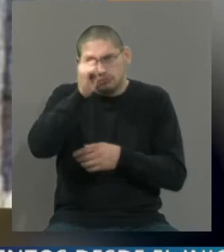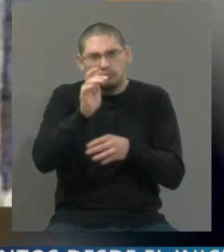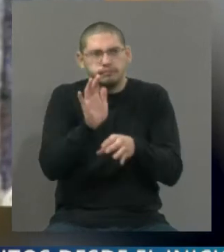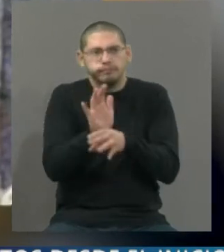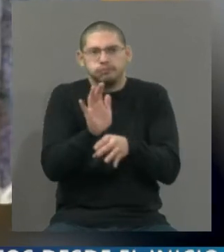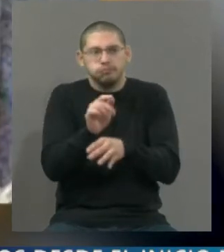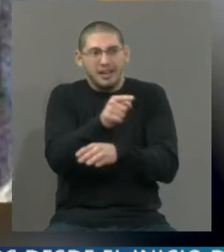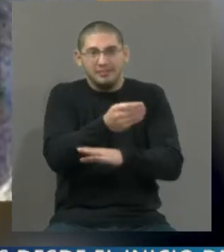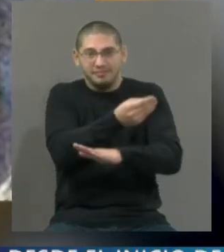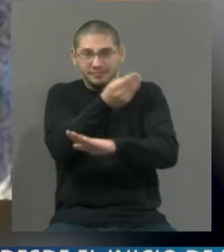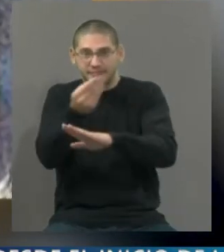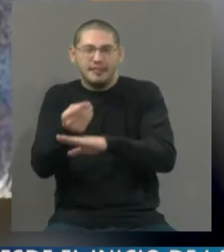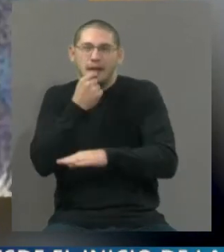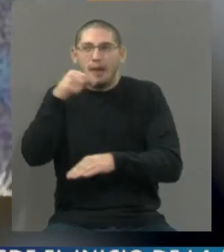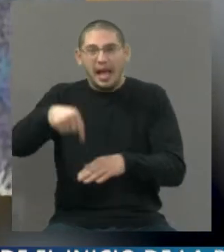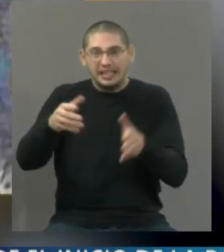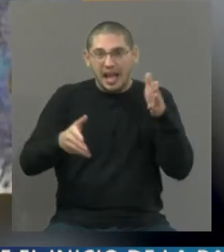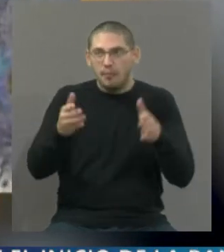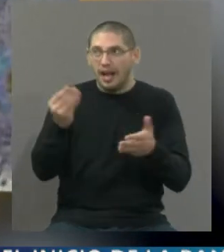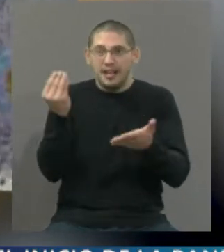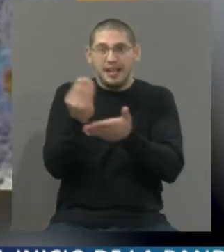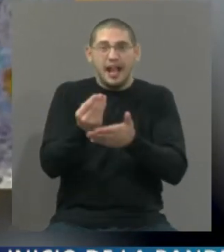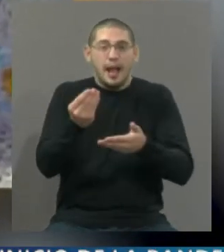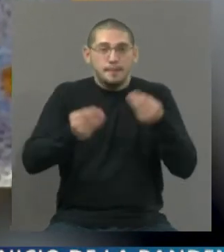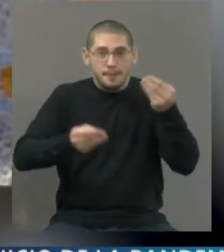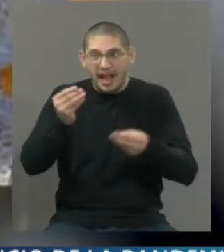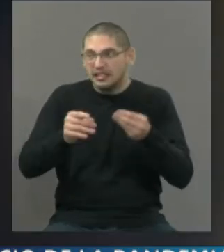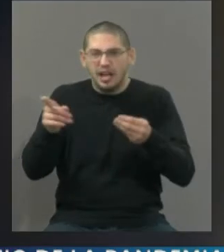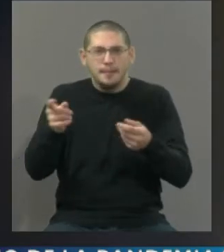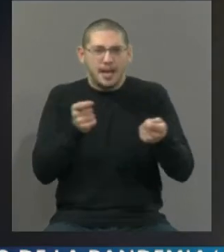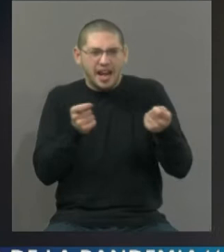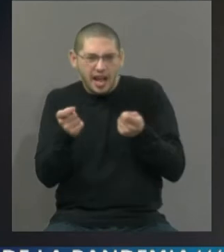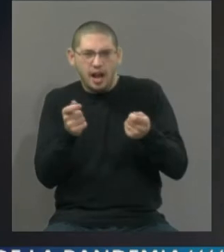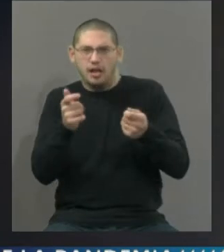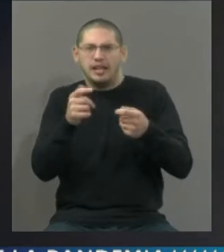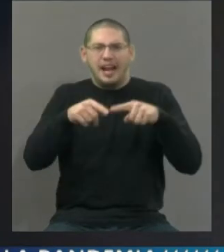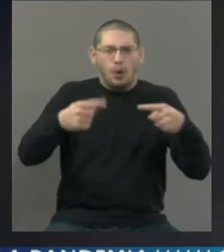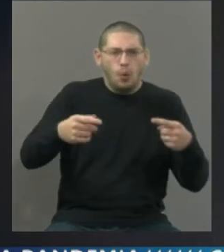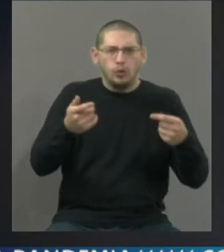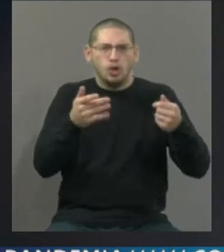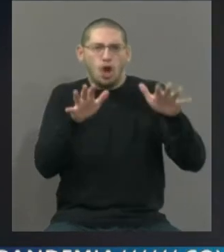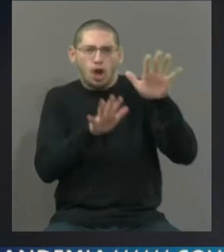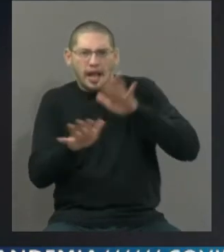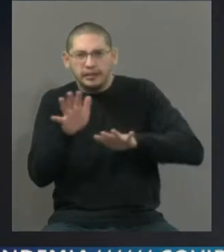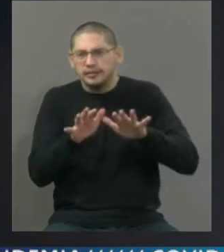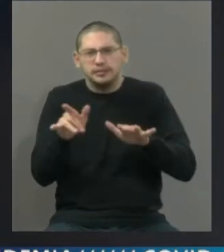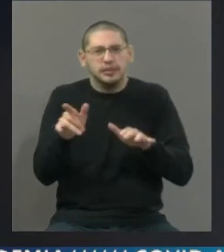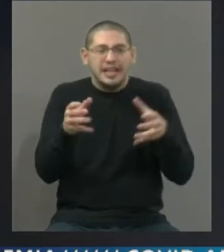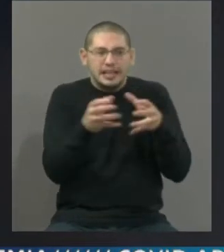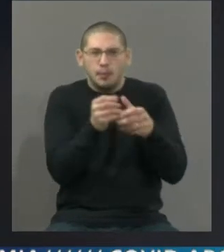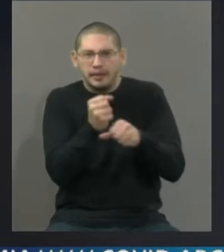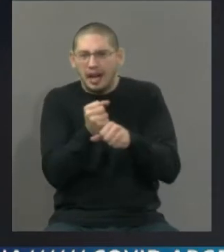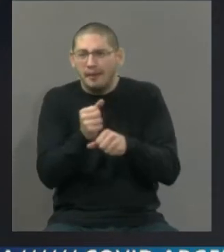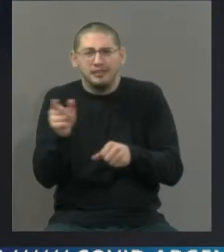de empresa que quiera saber cómo encararlo, lo que es planificación, optimización de recursos, todo, bueno, equipo de trabajo, bueno, él lo